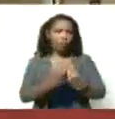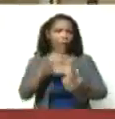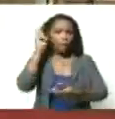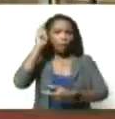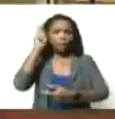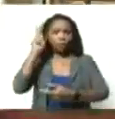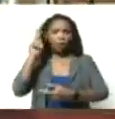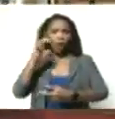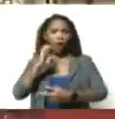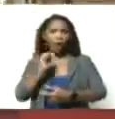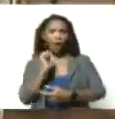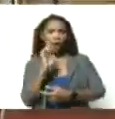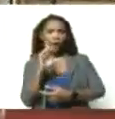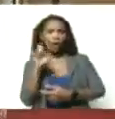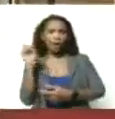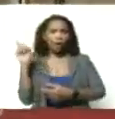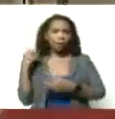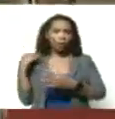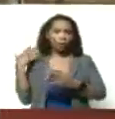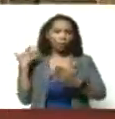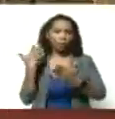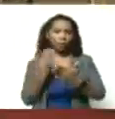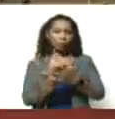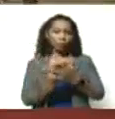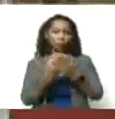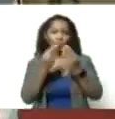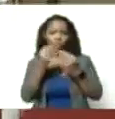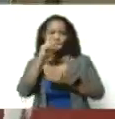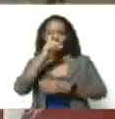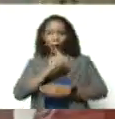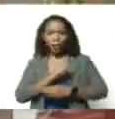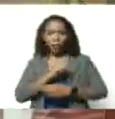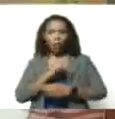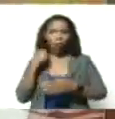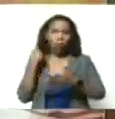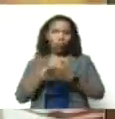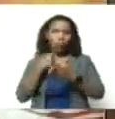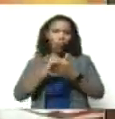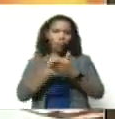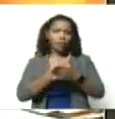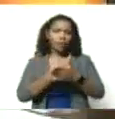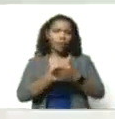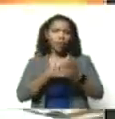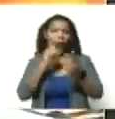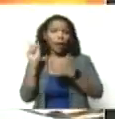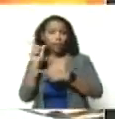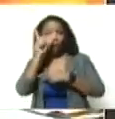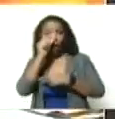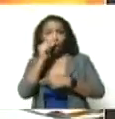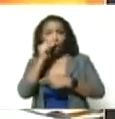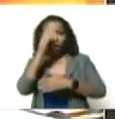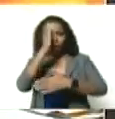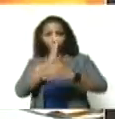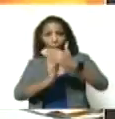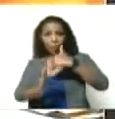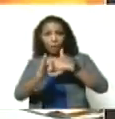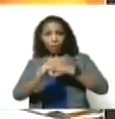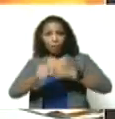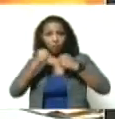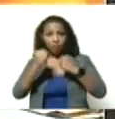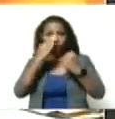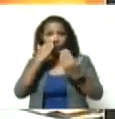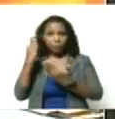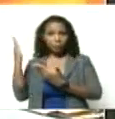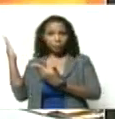profesor Earle Herrera durante tantos años de lucha. Con este hombre humilde e irreverente, como